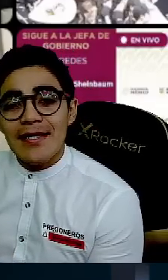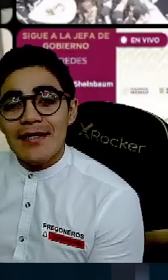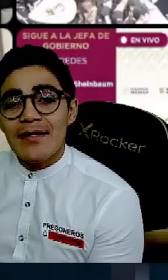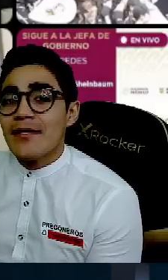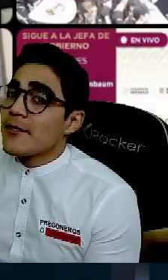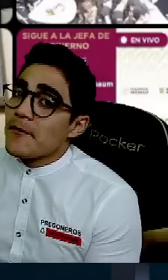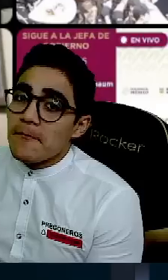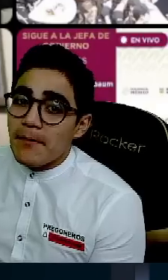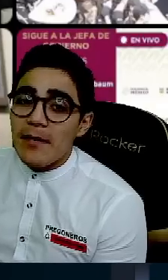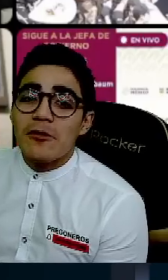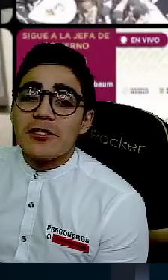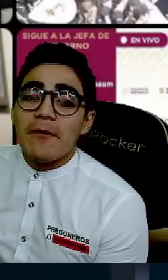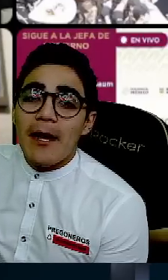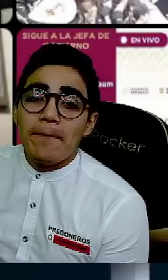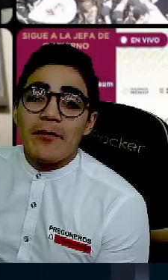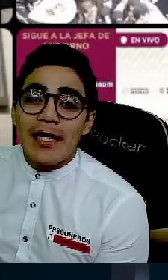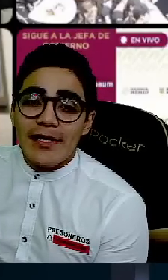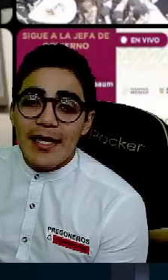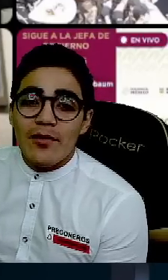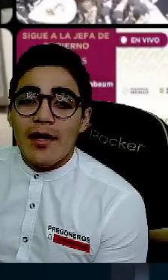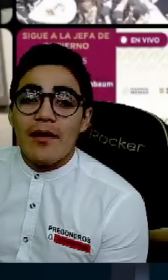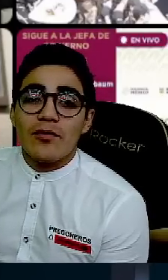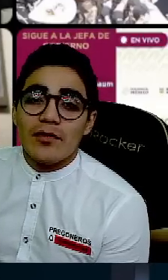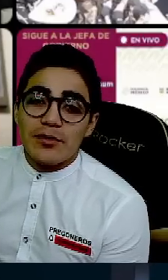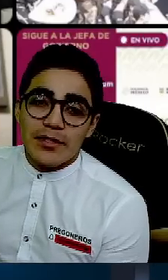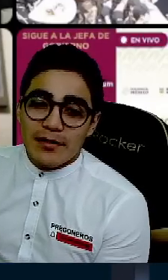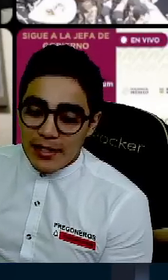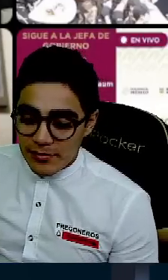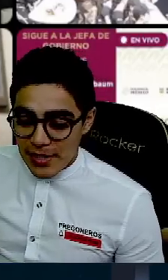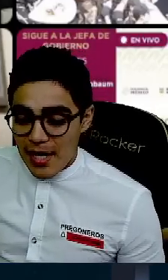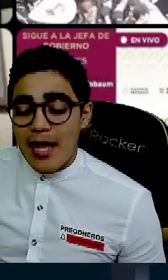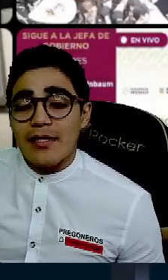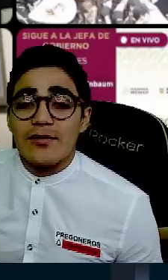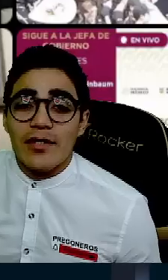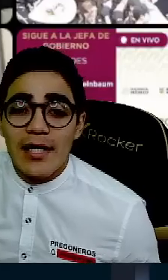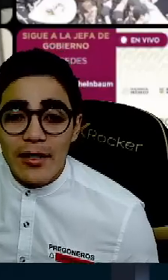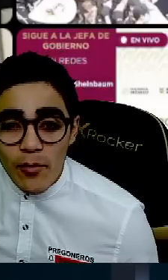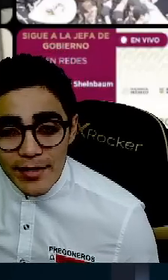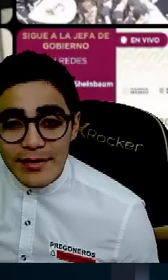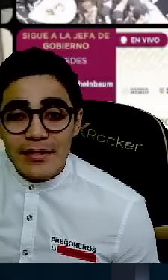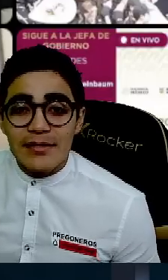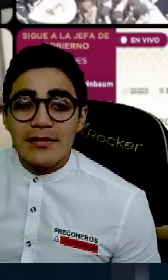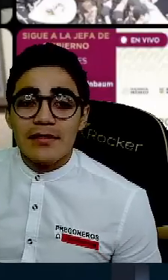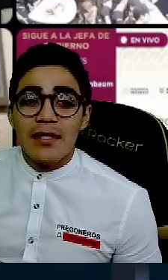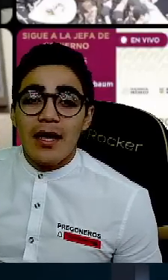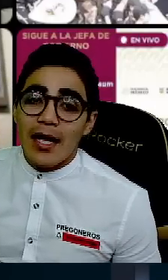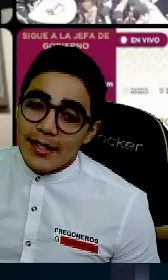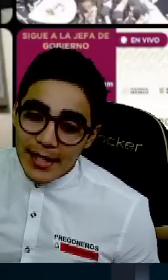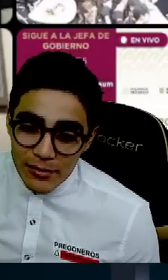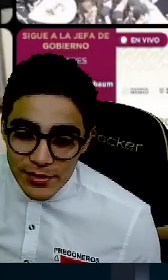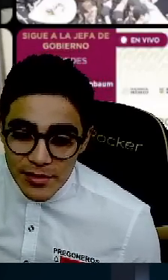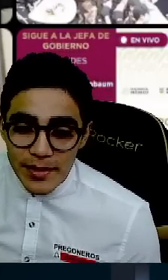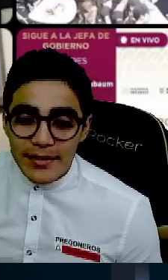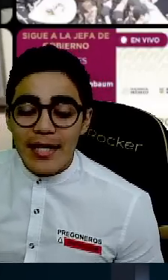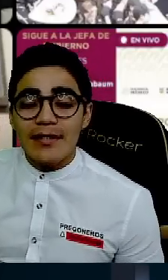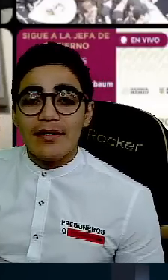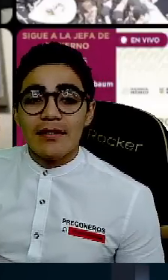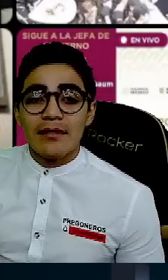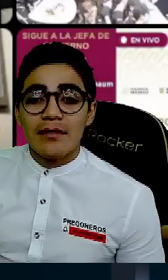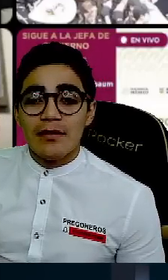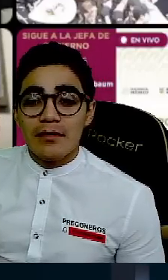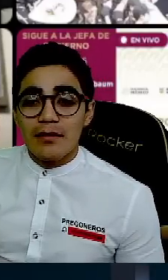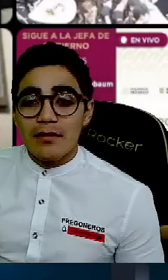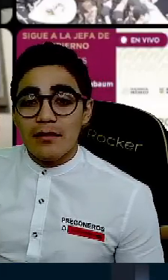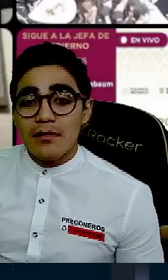así vemos que van privilegiando a cada uno de estos rateros al descongelar cuentas, al dejarlos en libertad.